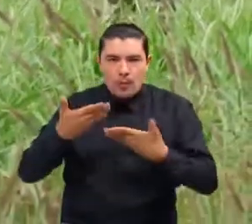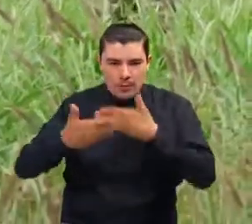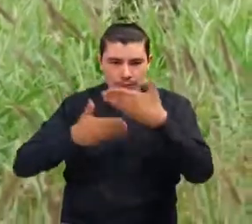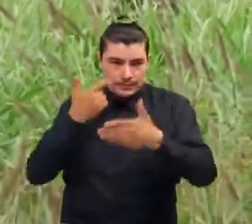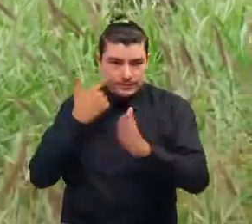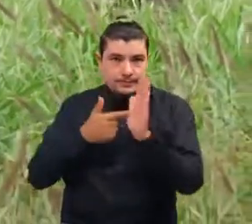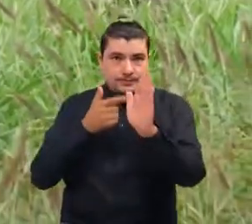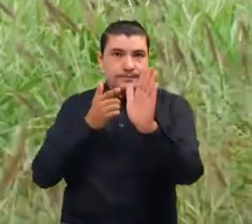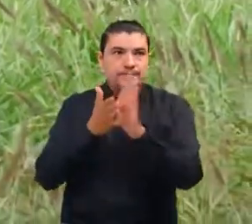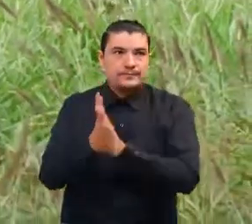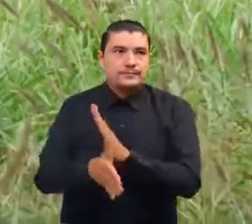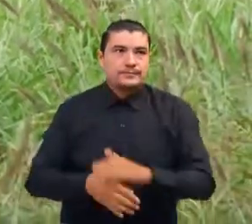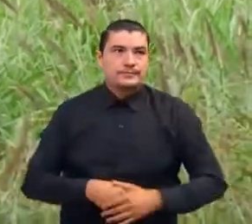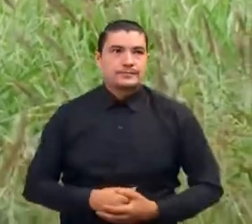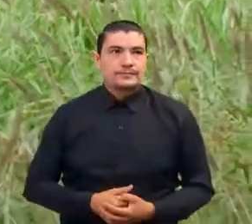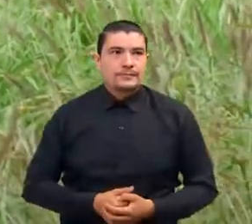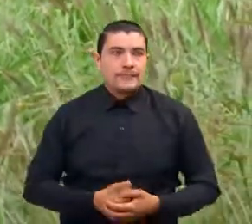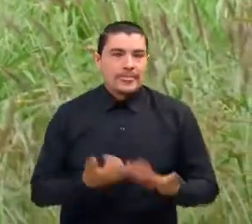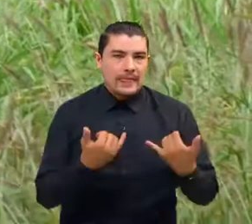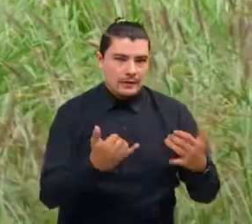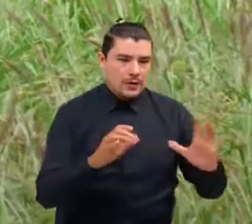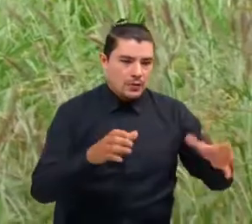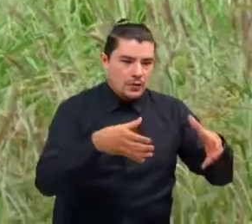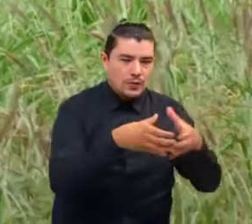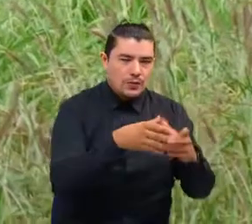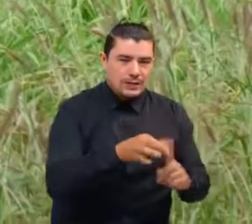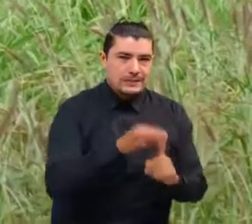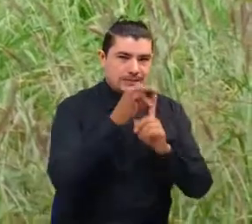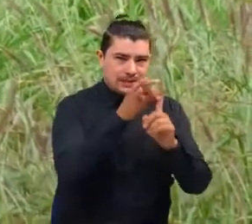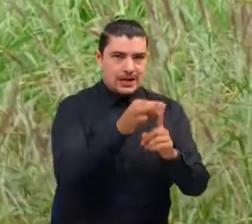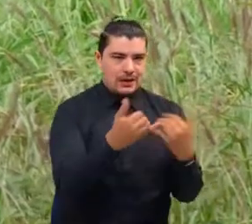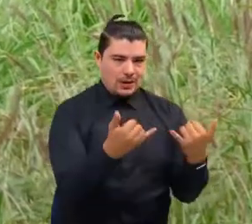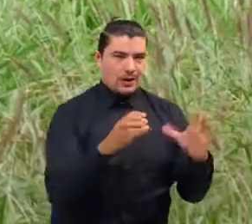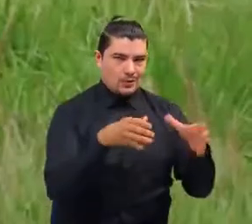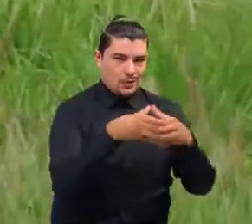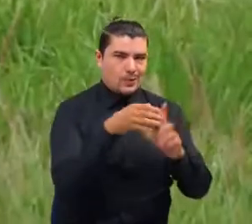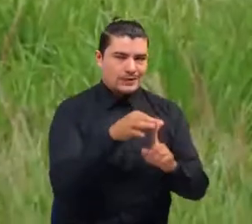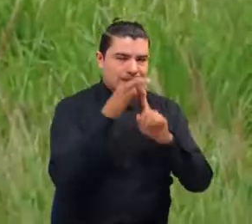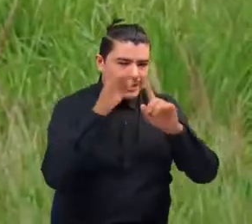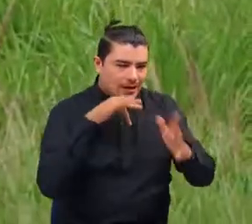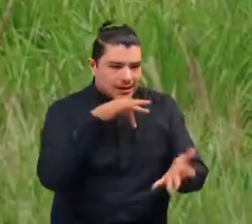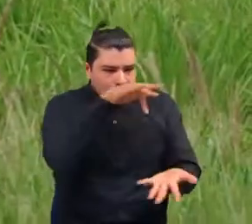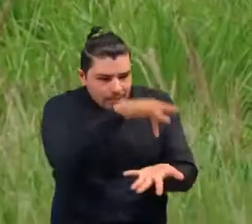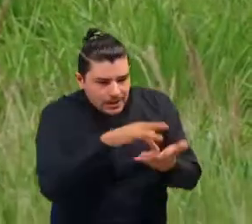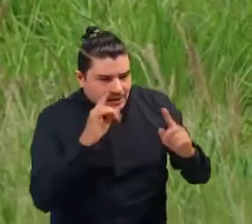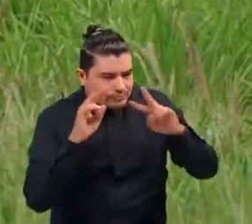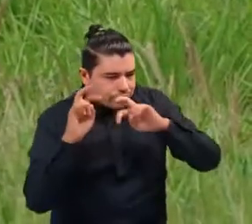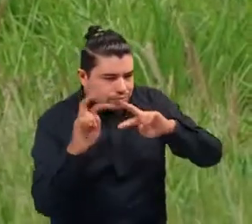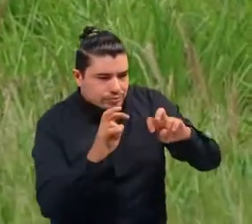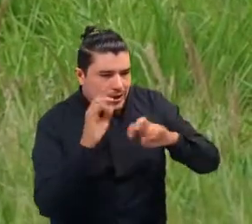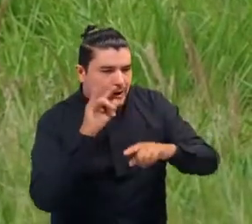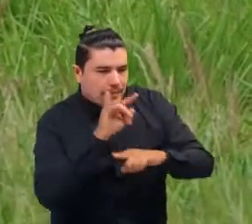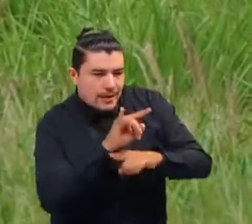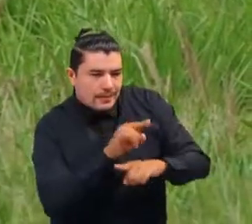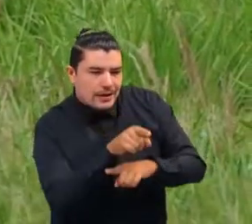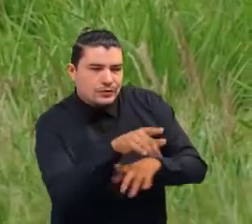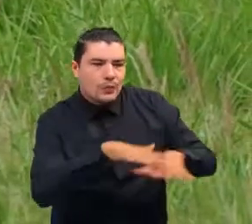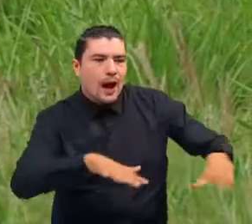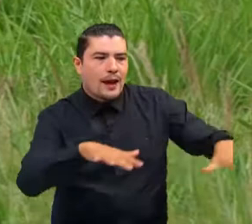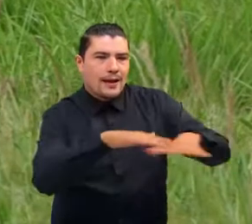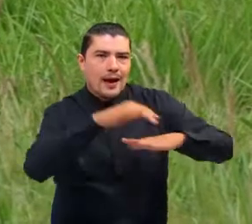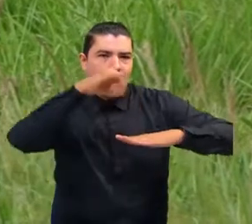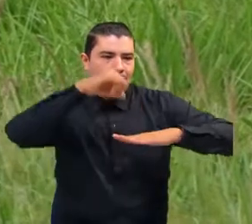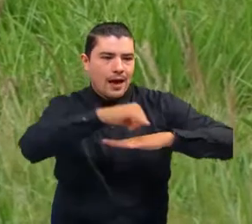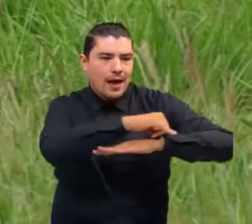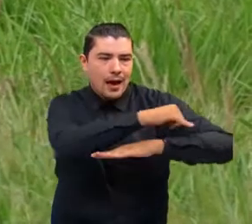equipo especial para determinar lo sucedido en las inmediaciones a la pista de la terminal aérea. Por ahora, a través